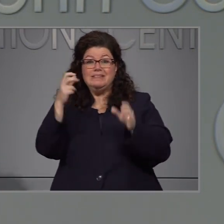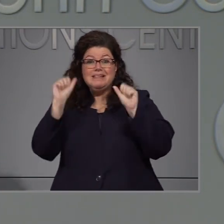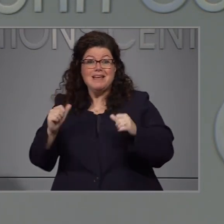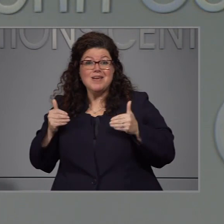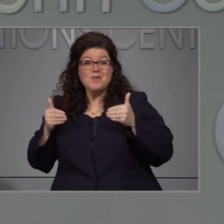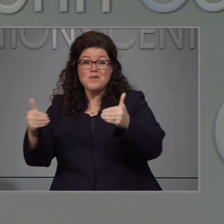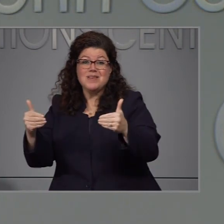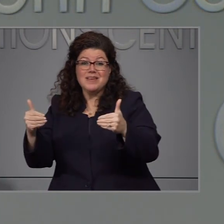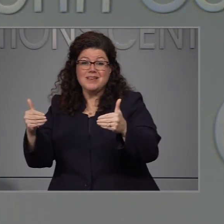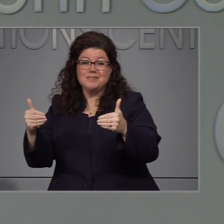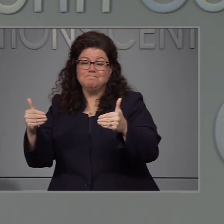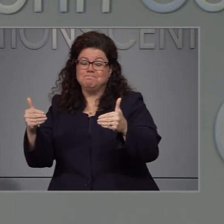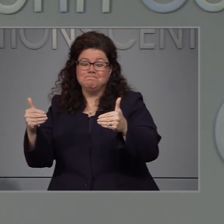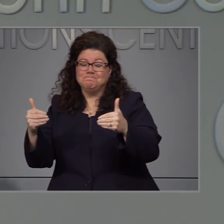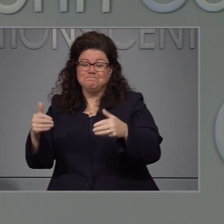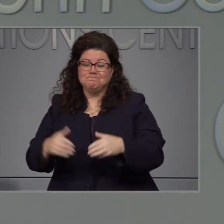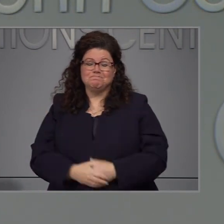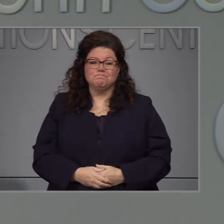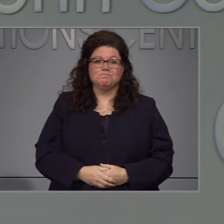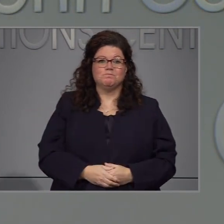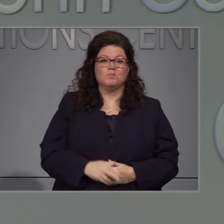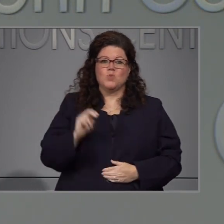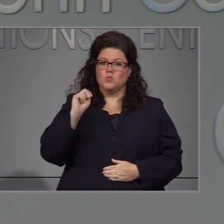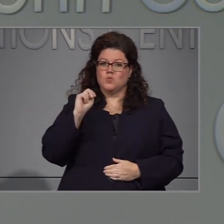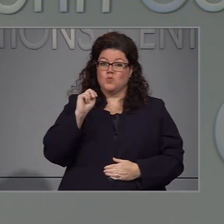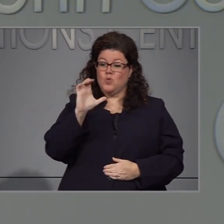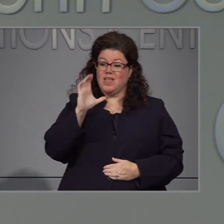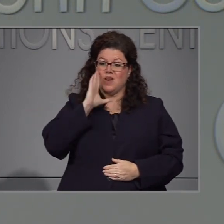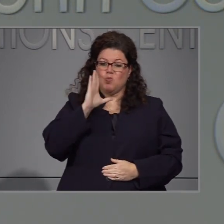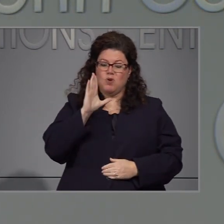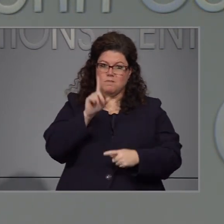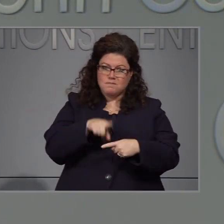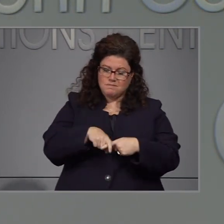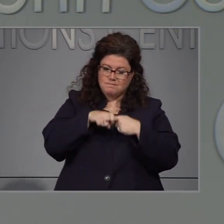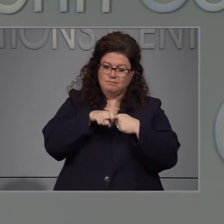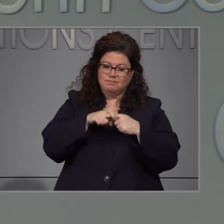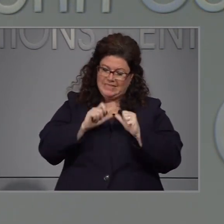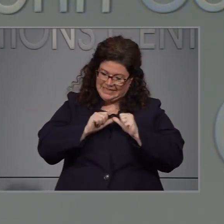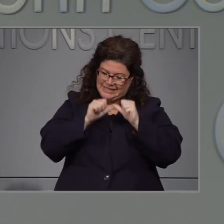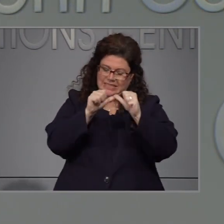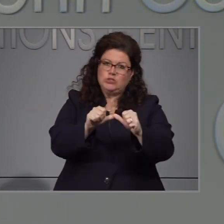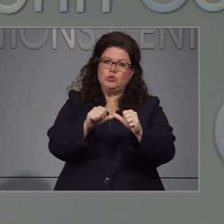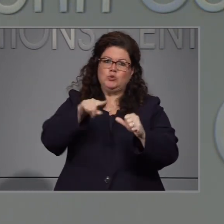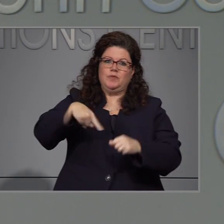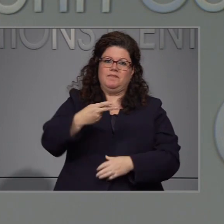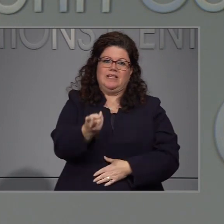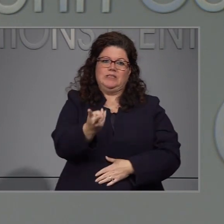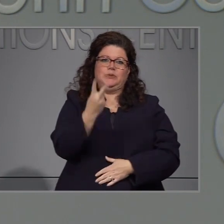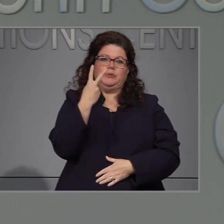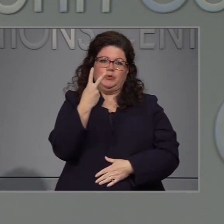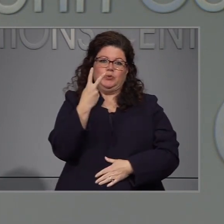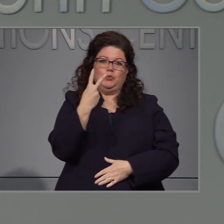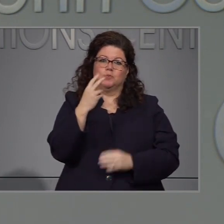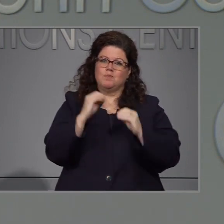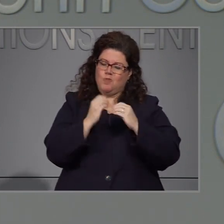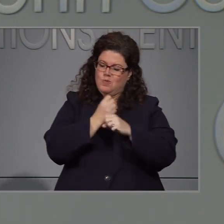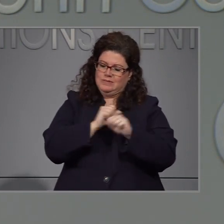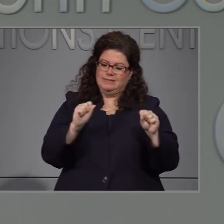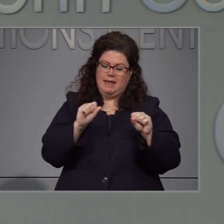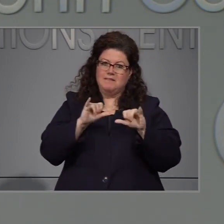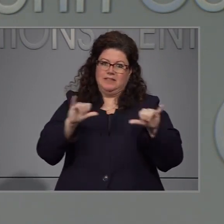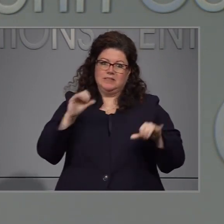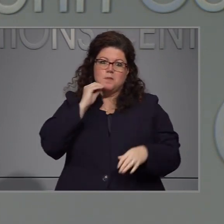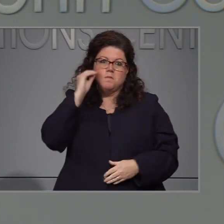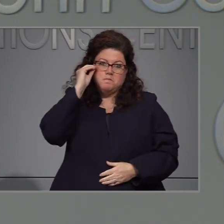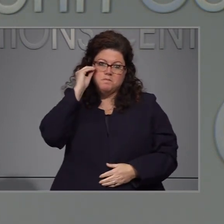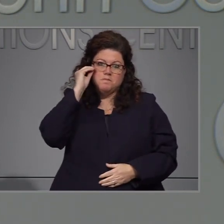de restricciones. El día de hoy estoy anunciando que Carolina del Norte va a hacer una pausa y va a continuar la fase 2 más seguro en